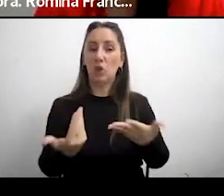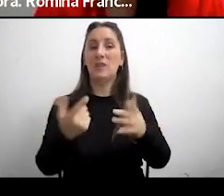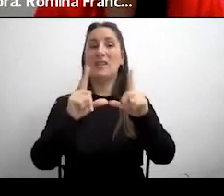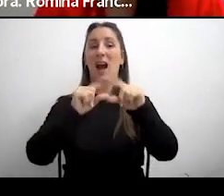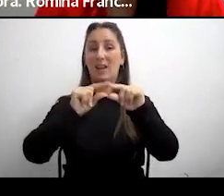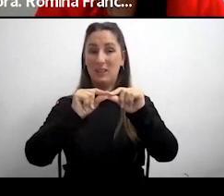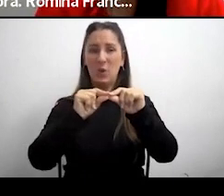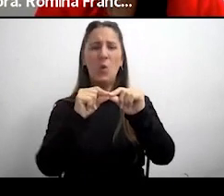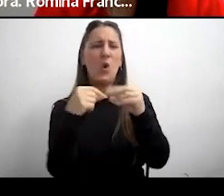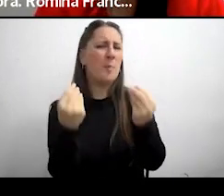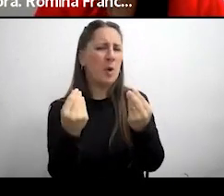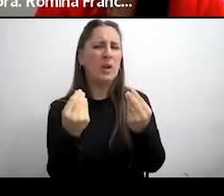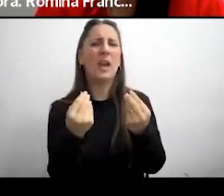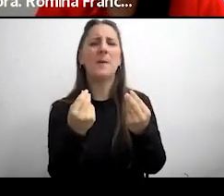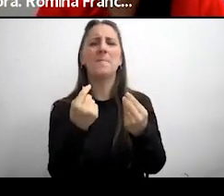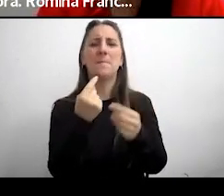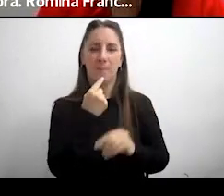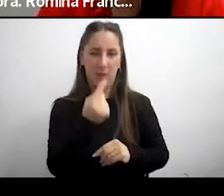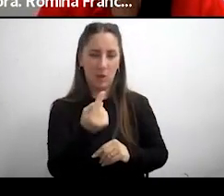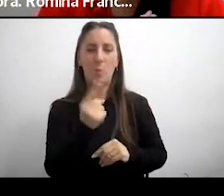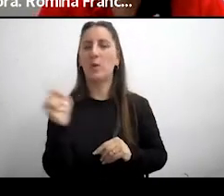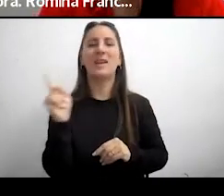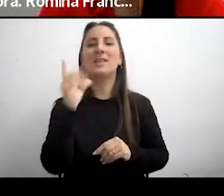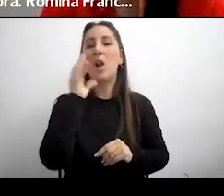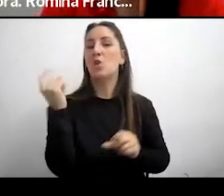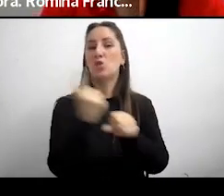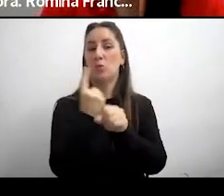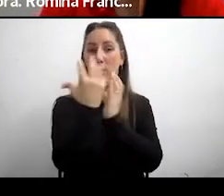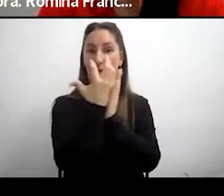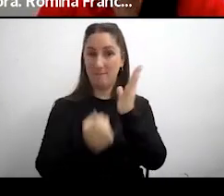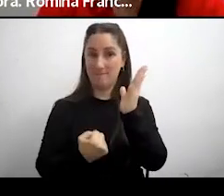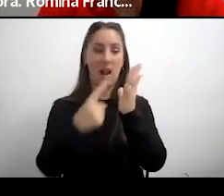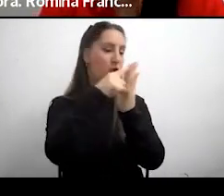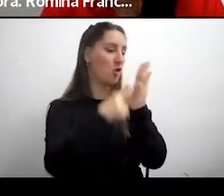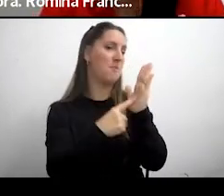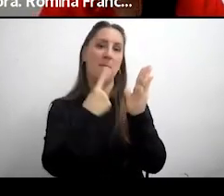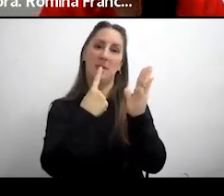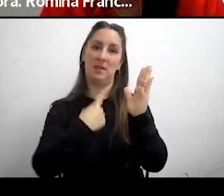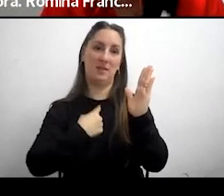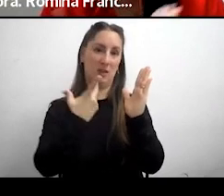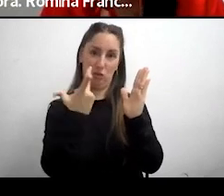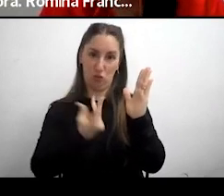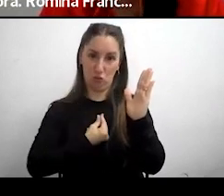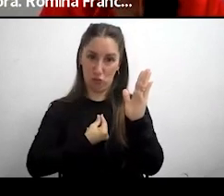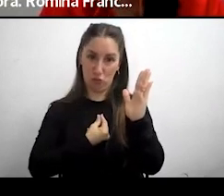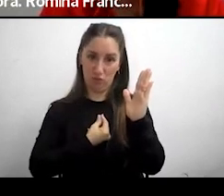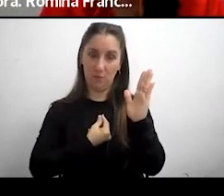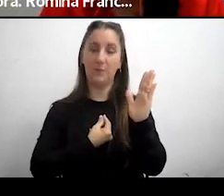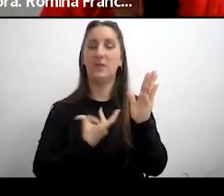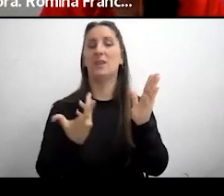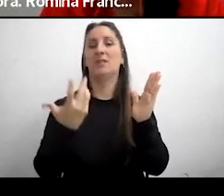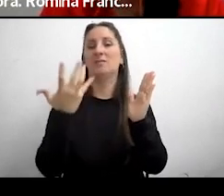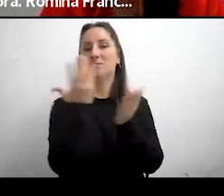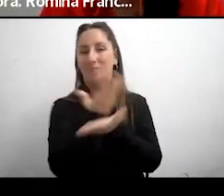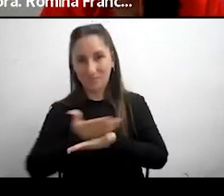¿por qué los detraigo? Porque es algo no deducible que no me permite la norma, digamos, detraerlo